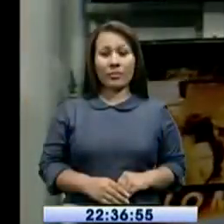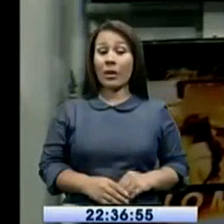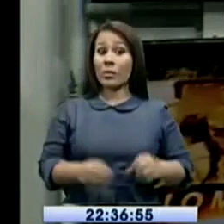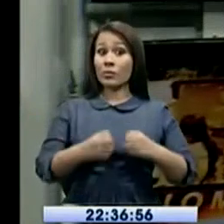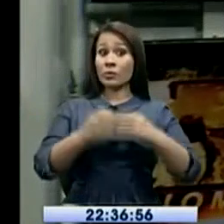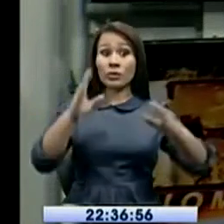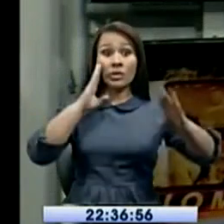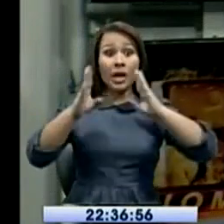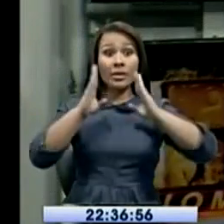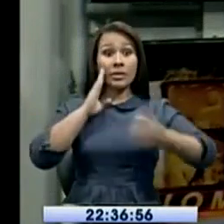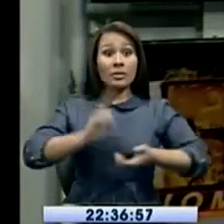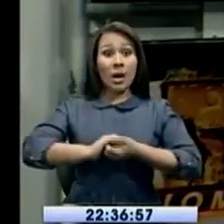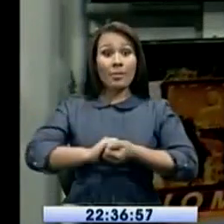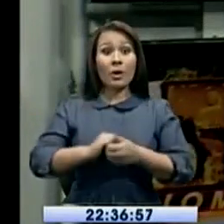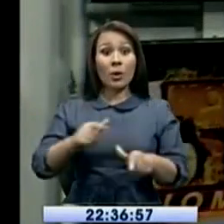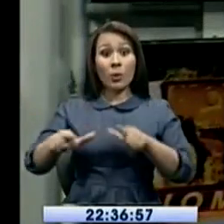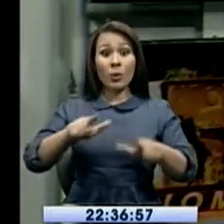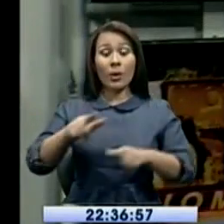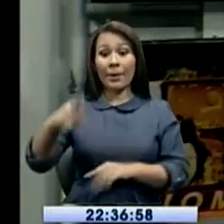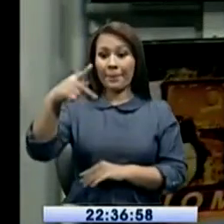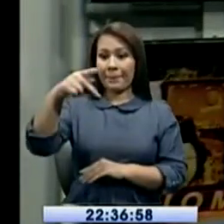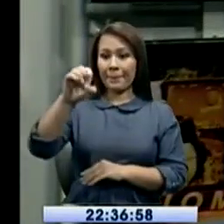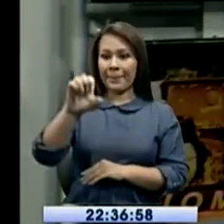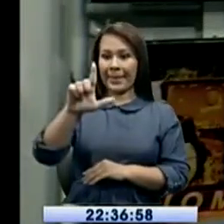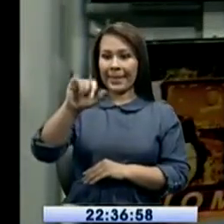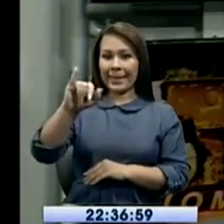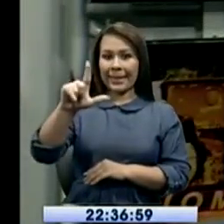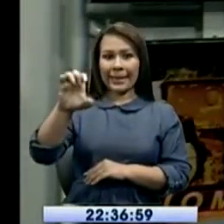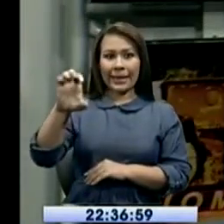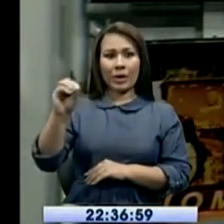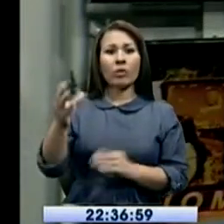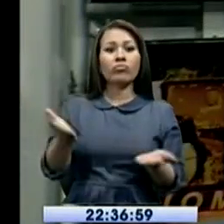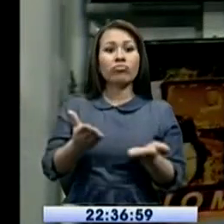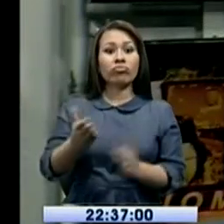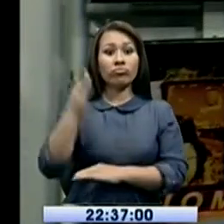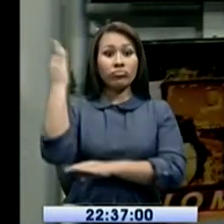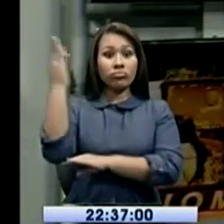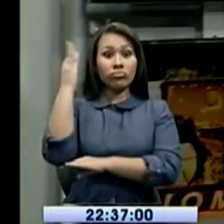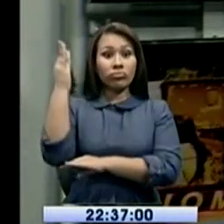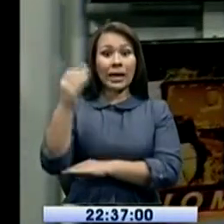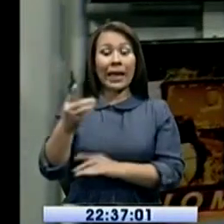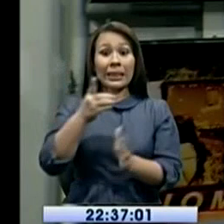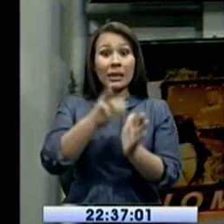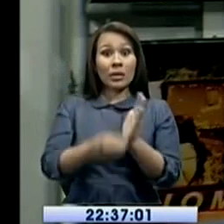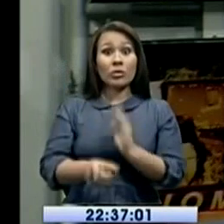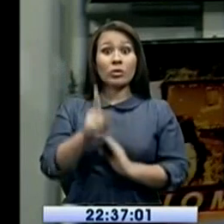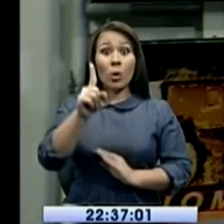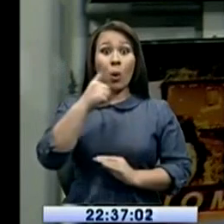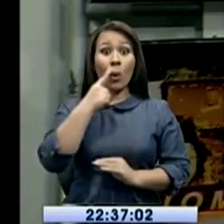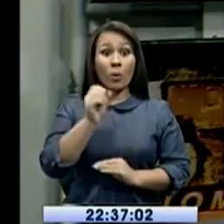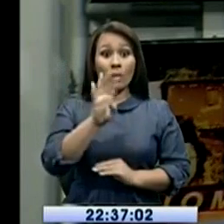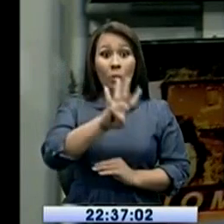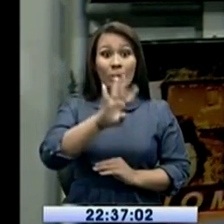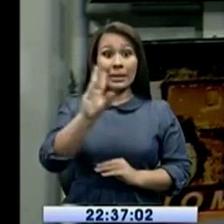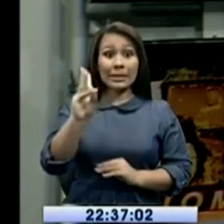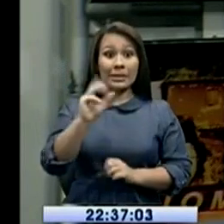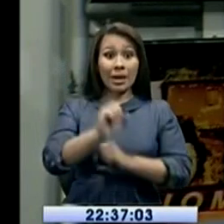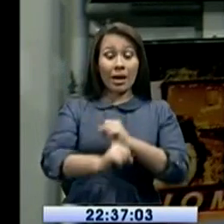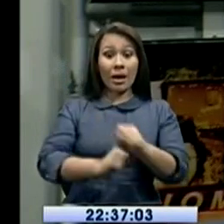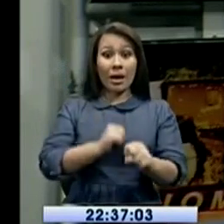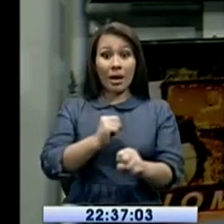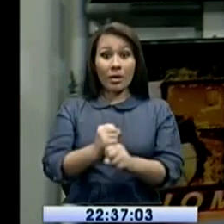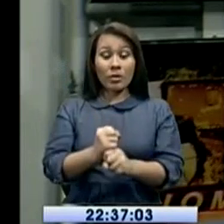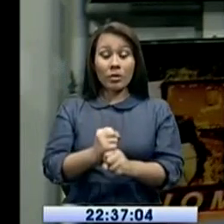Mucha atención, amigos, en Pelileo, provincia de Tungurahua, según una denuncia puesta en la fiscalía, un hombre de 46 años de